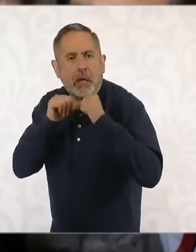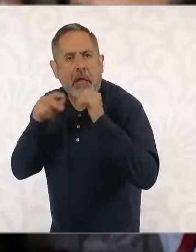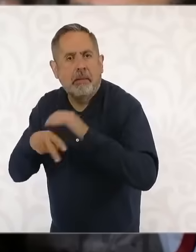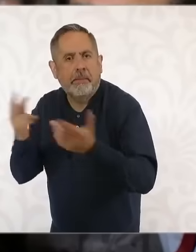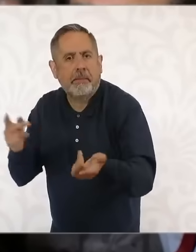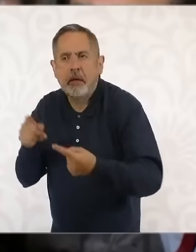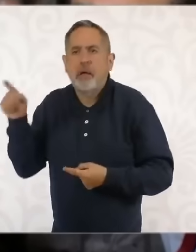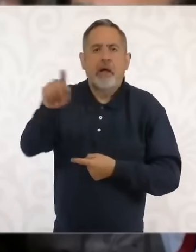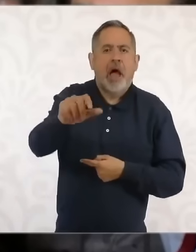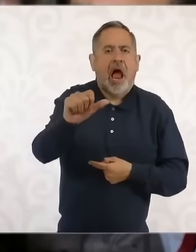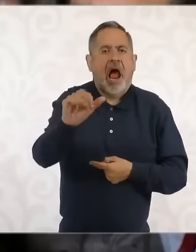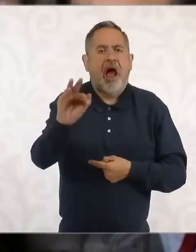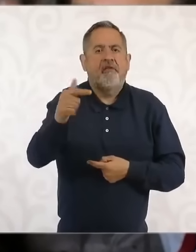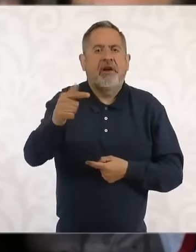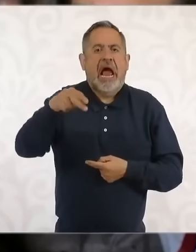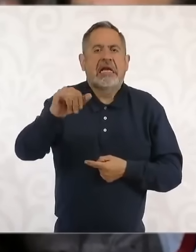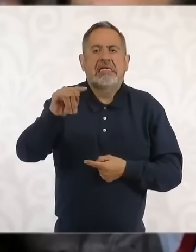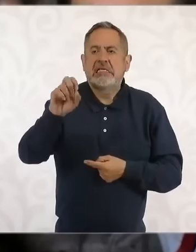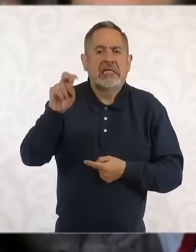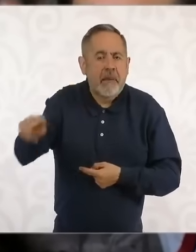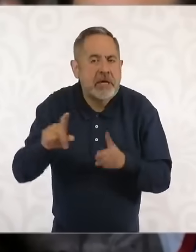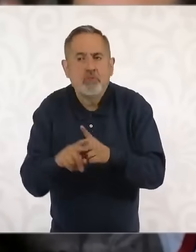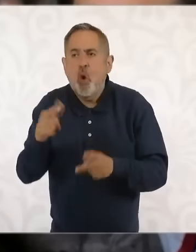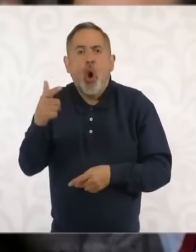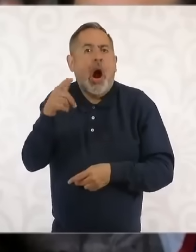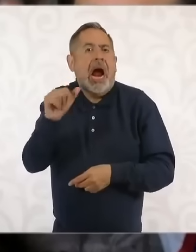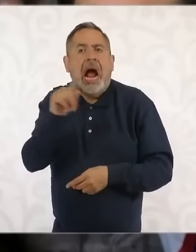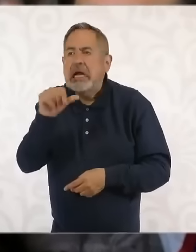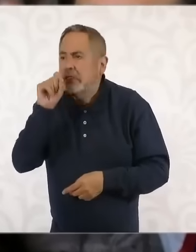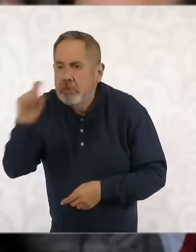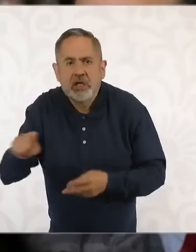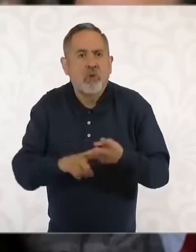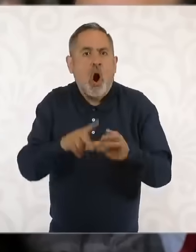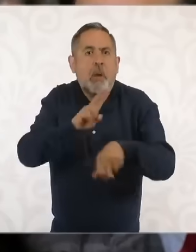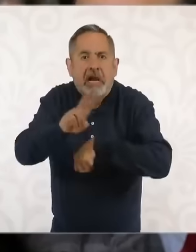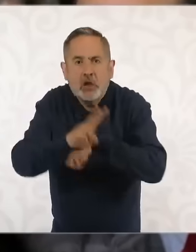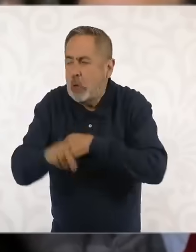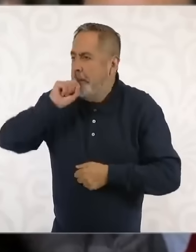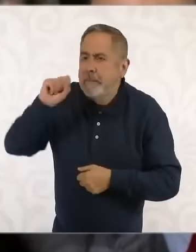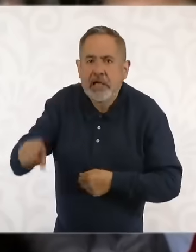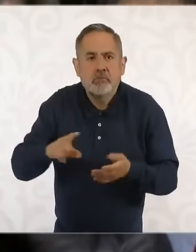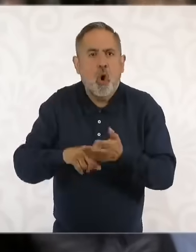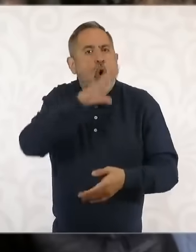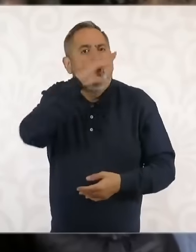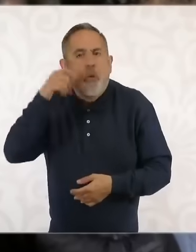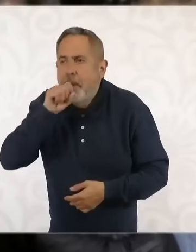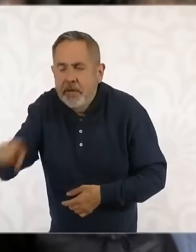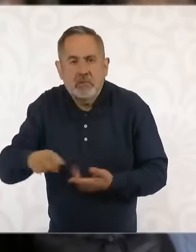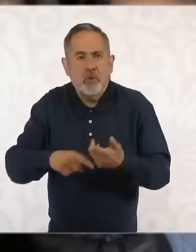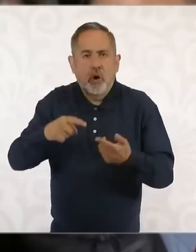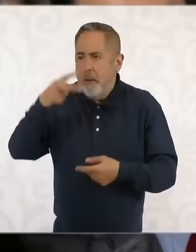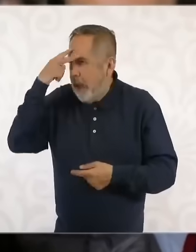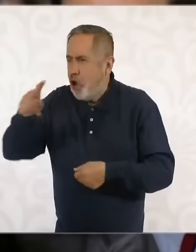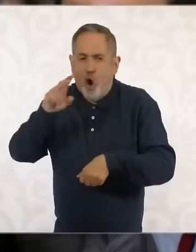en otros lugares. Lo hacen con Gaza, lo hacen con Venezuela, lo hacen con Cuba, lo hacen con México, con Colombia,